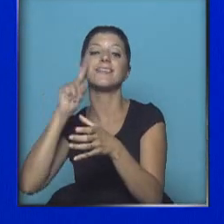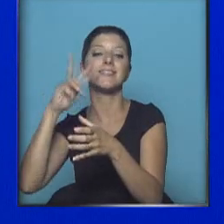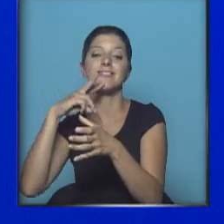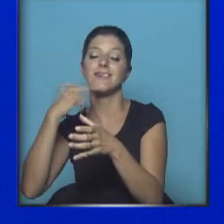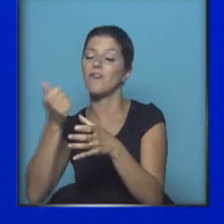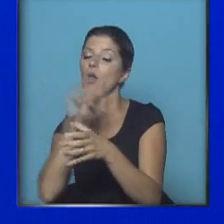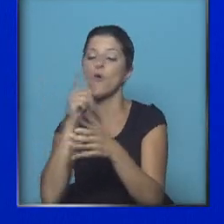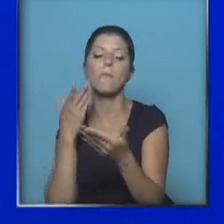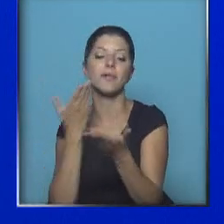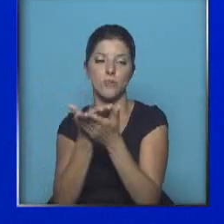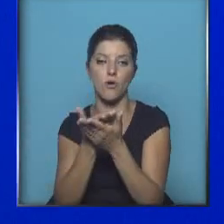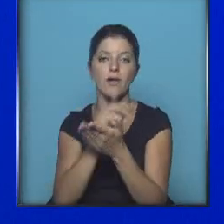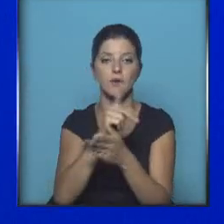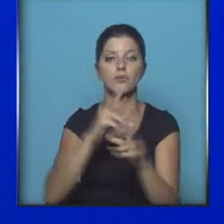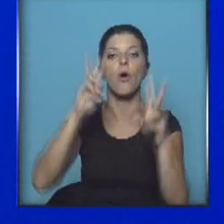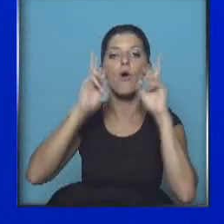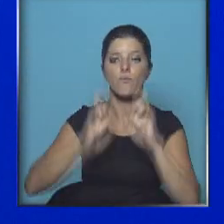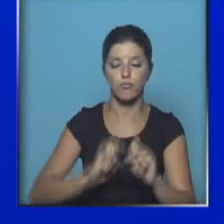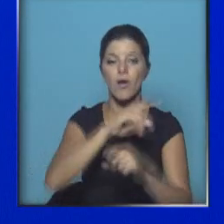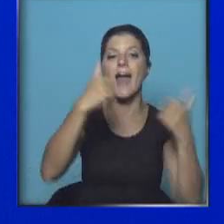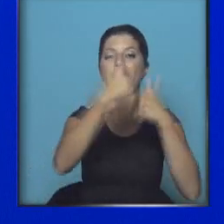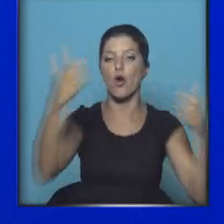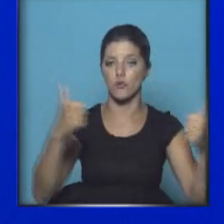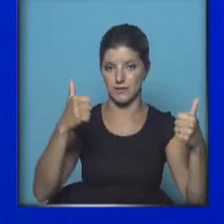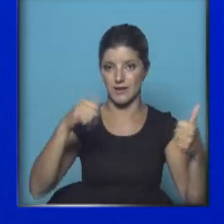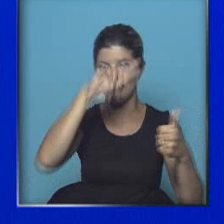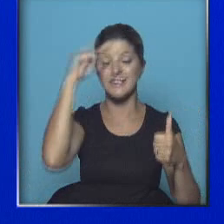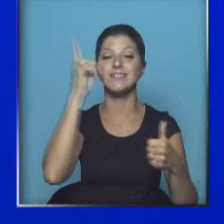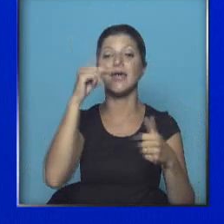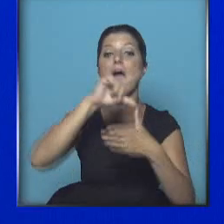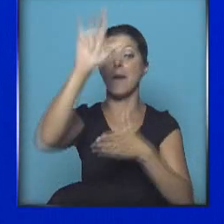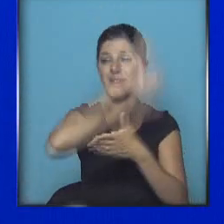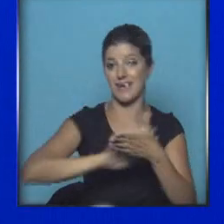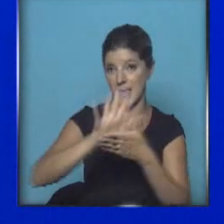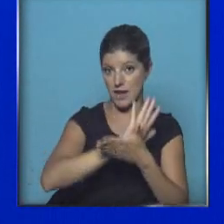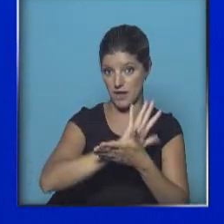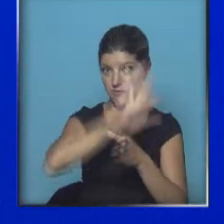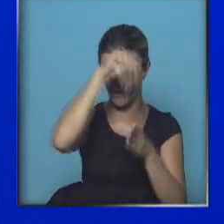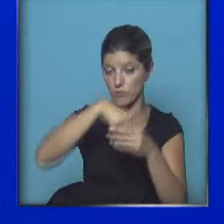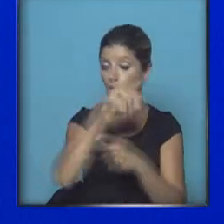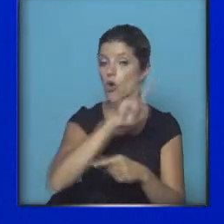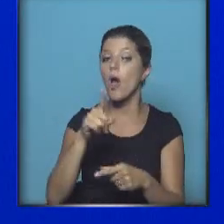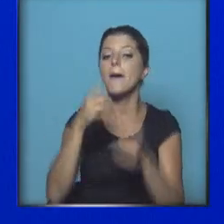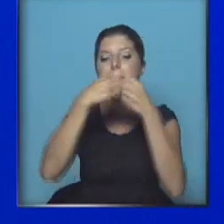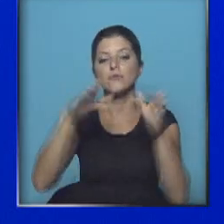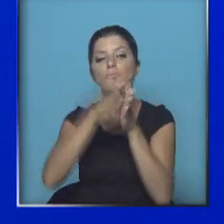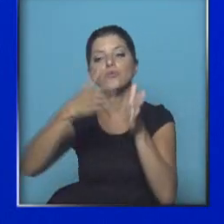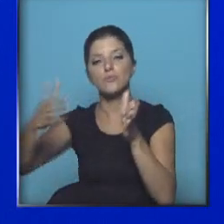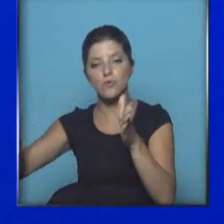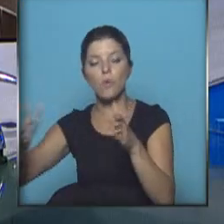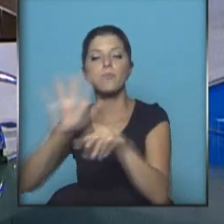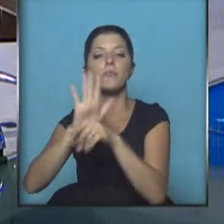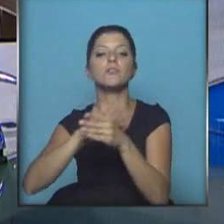pidiendo que la causa fuera elevada a la Corte Interamericana, sino que se inició lo que se llama un proceso de solución amistosa